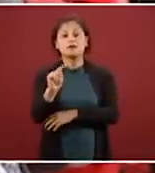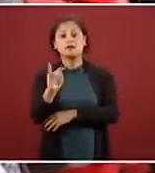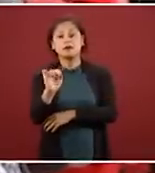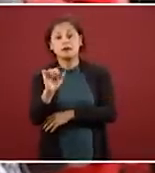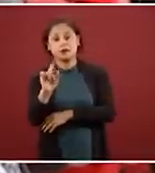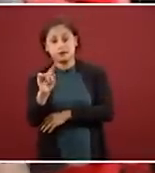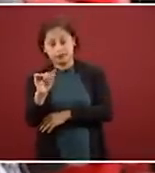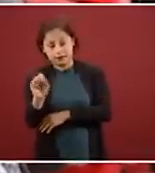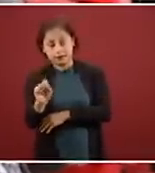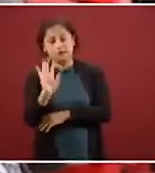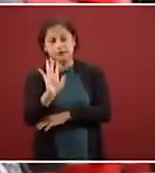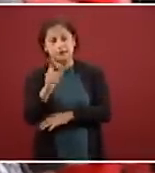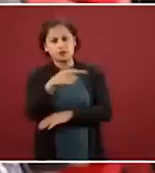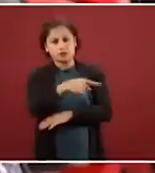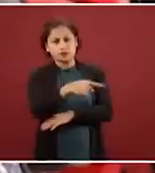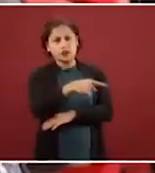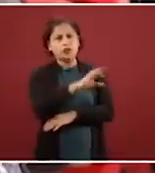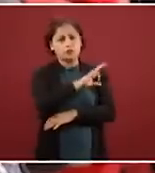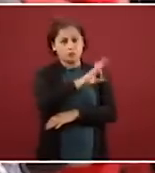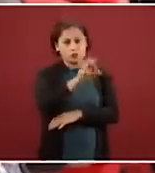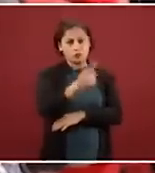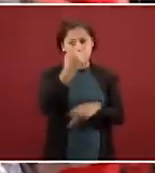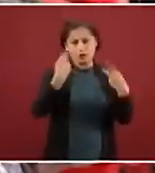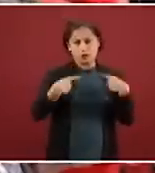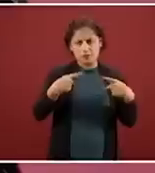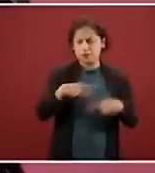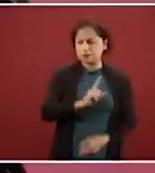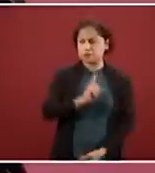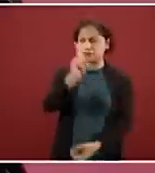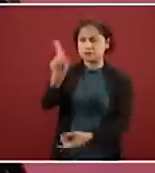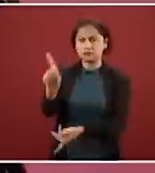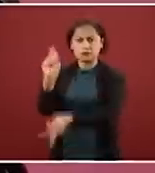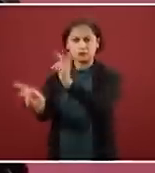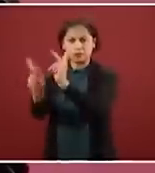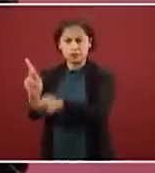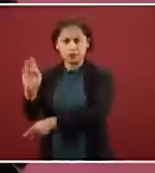un interlocutor con el EZLN? No, pero